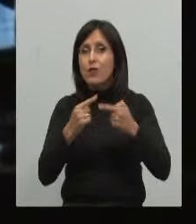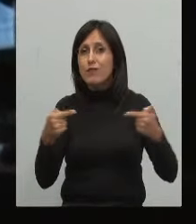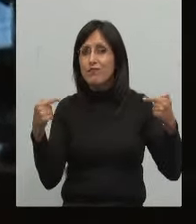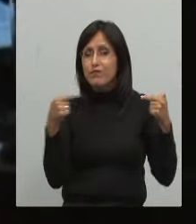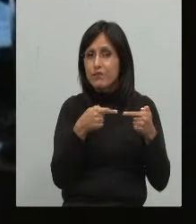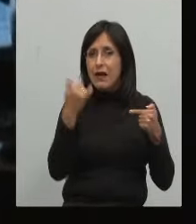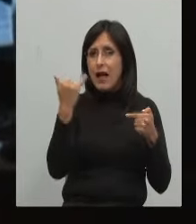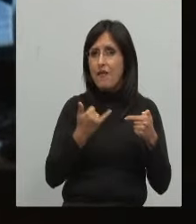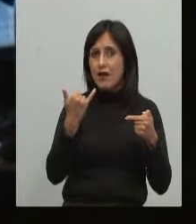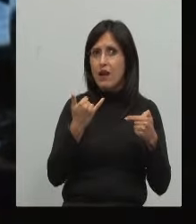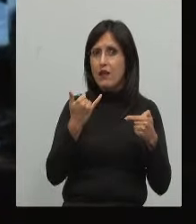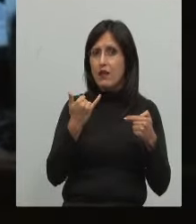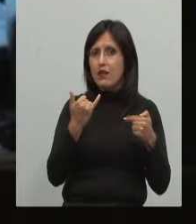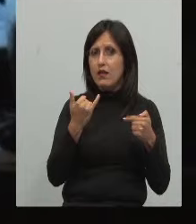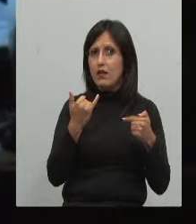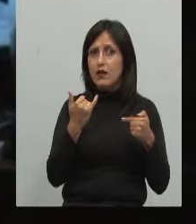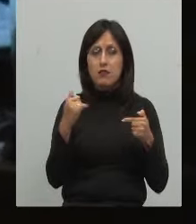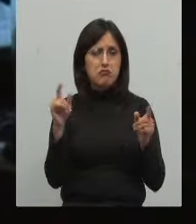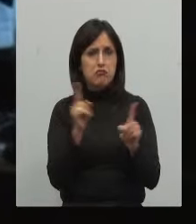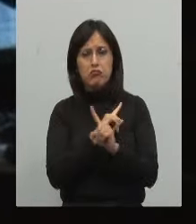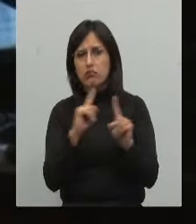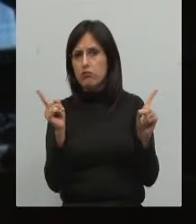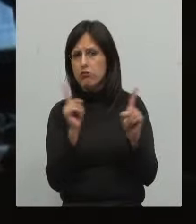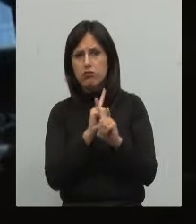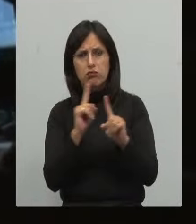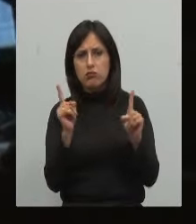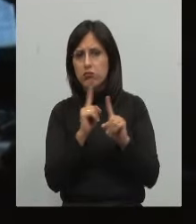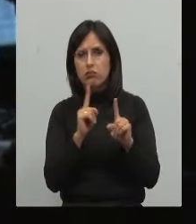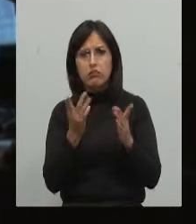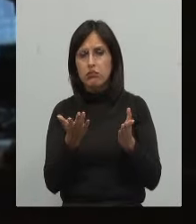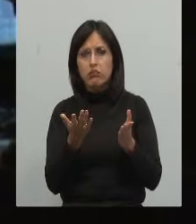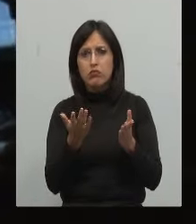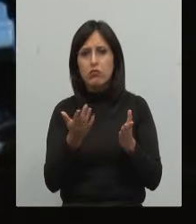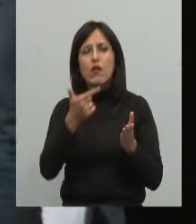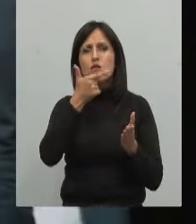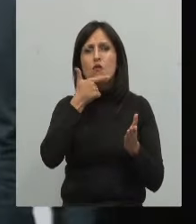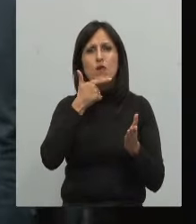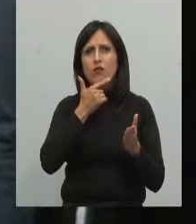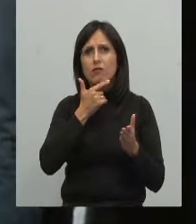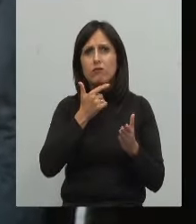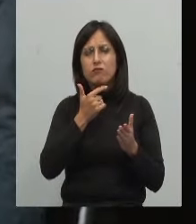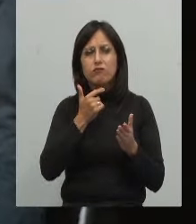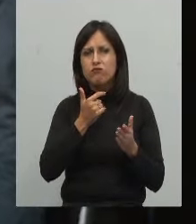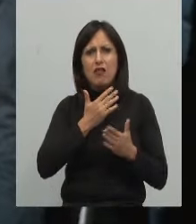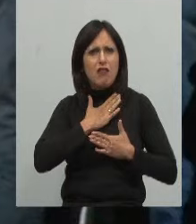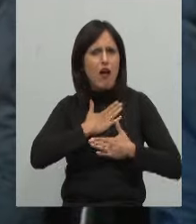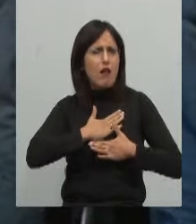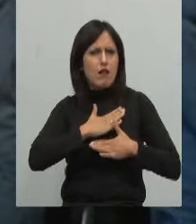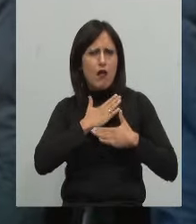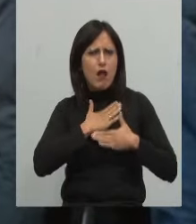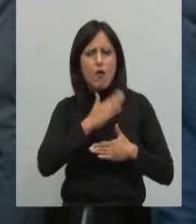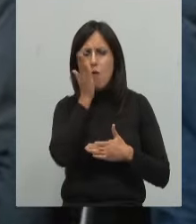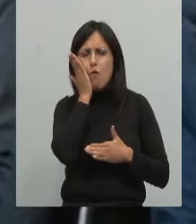persona? No, no, era un, como le decía hace rato, un ser lleno de luz, un ser